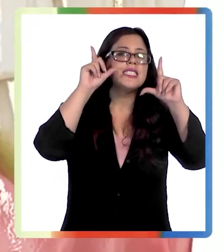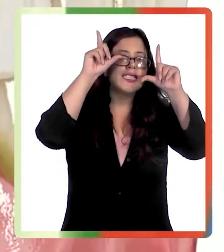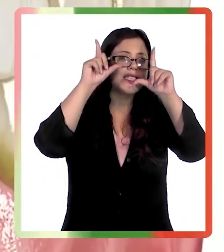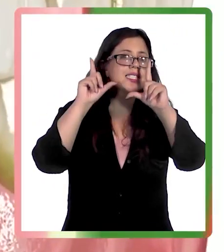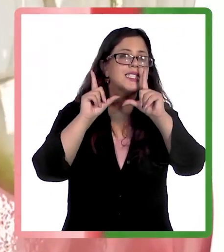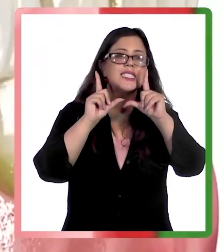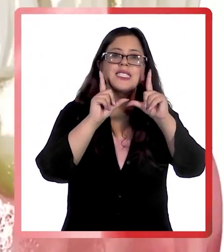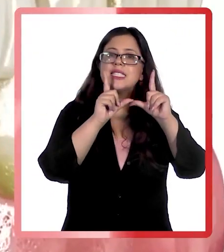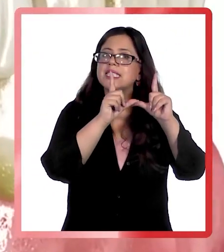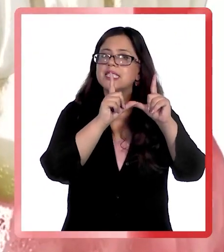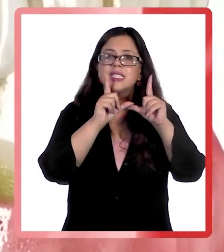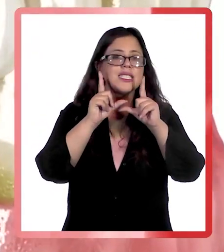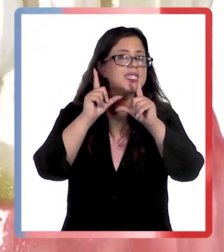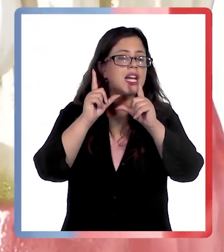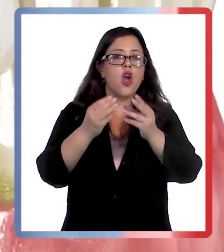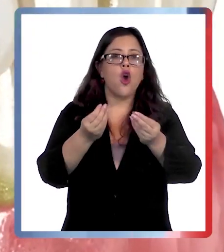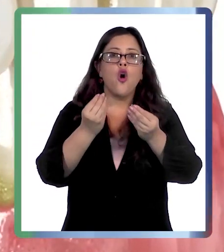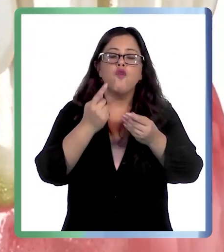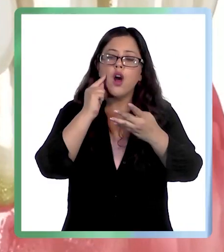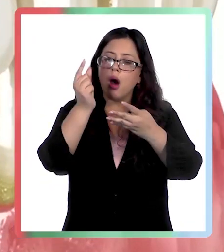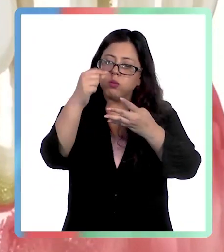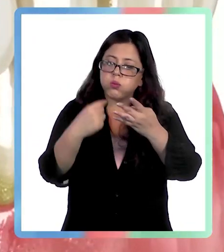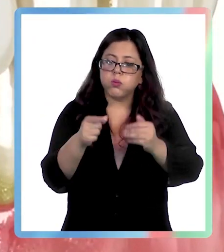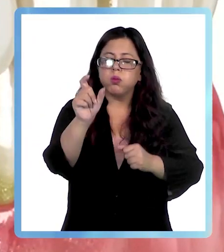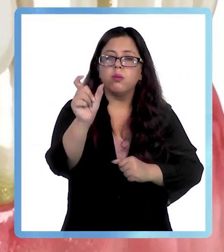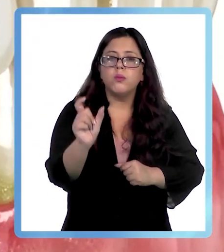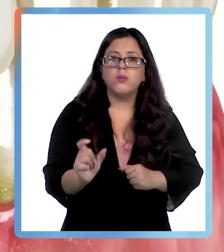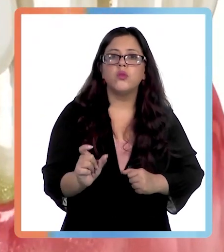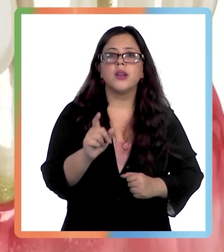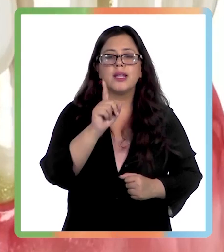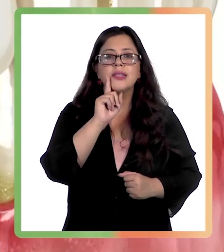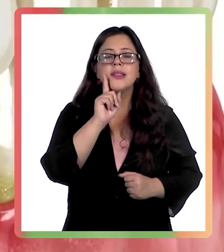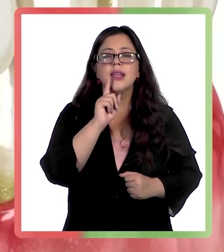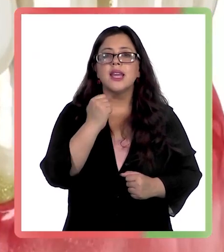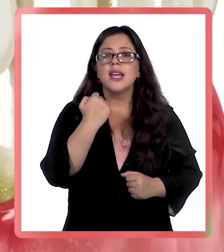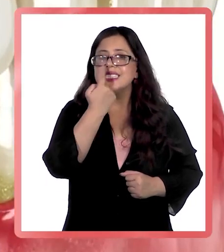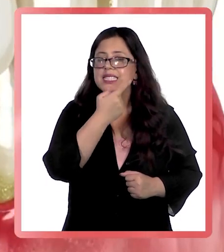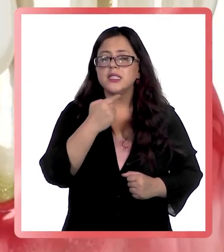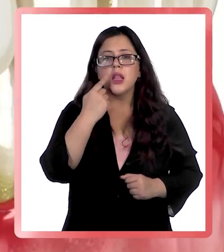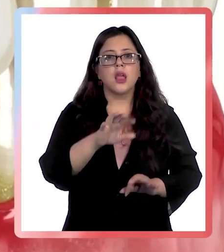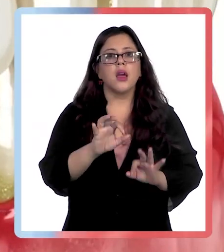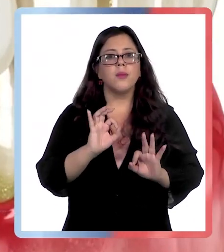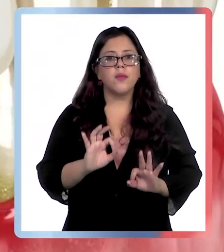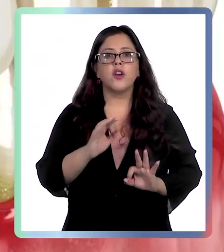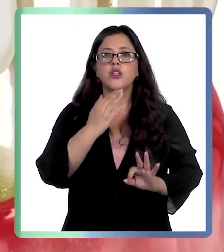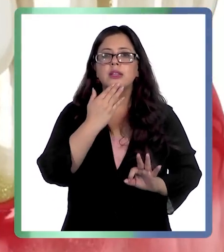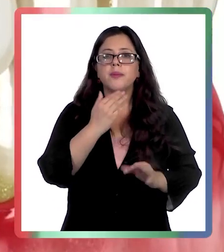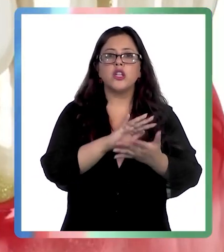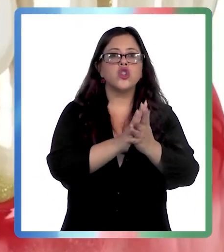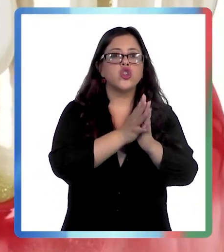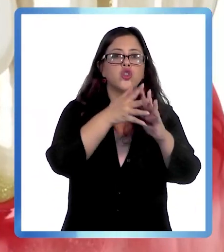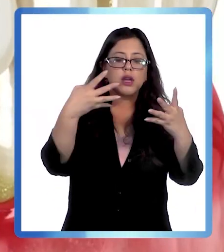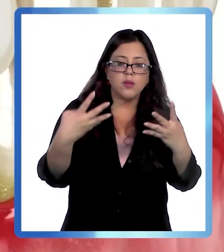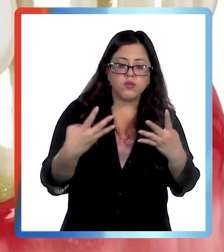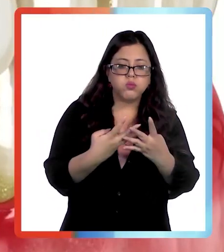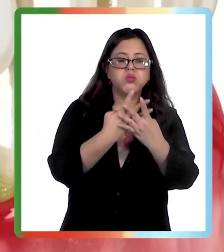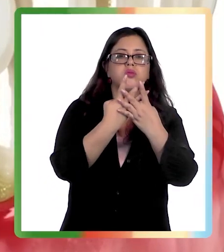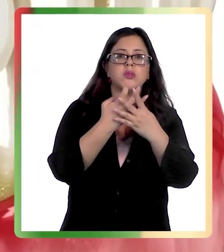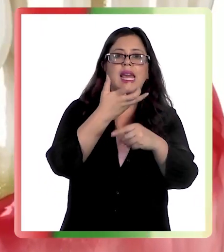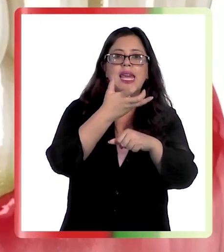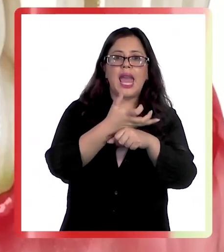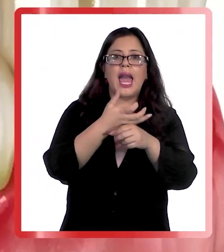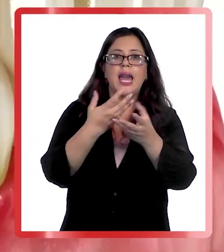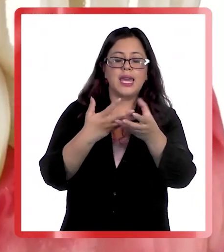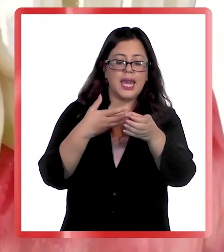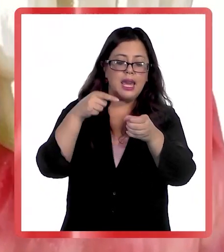radiografía que hagamos un buen diagnóstico para que nuestro paciente Tenga sus dientes en buenas condiciones y todos los tejidos que rodean al